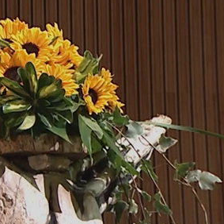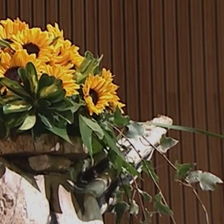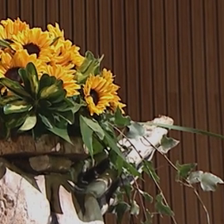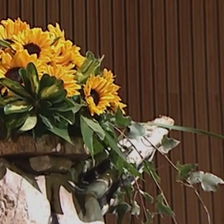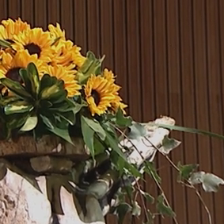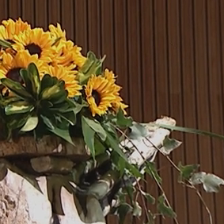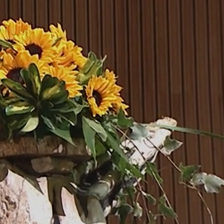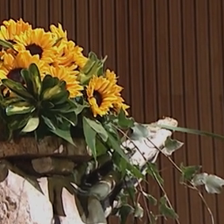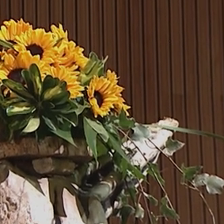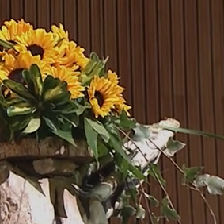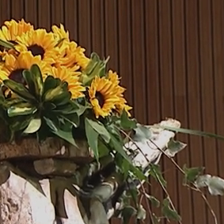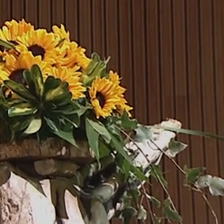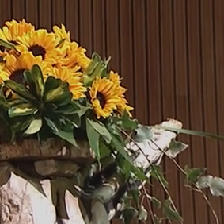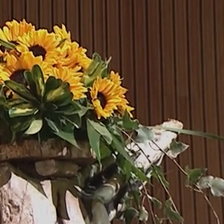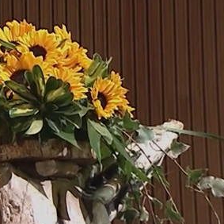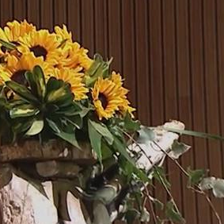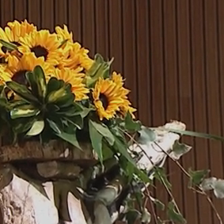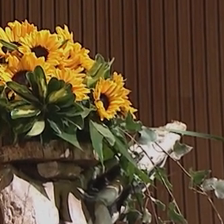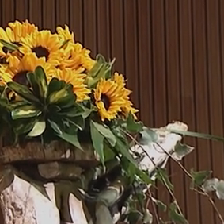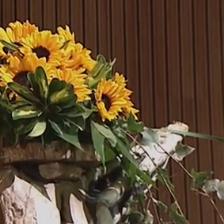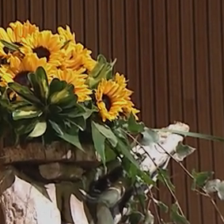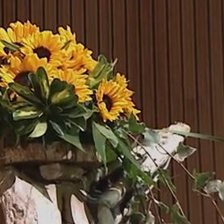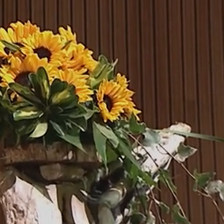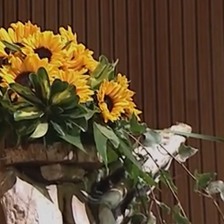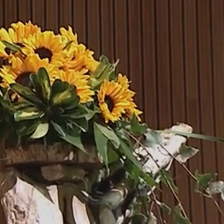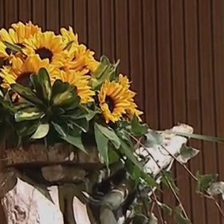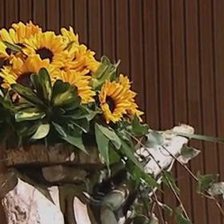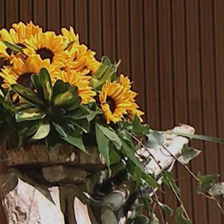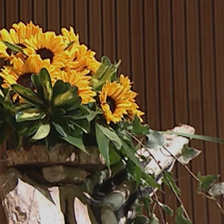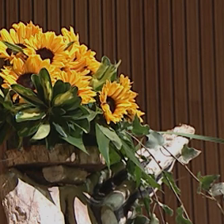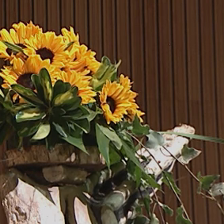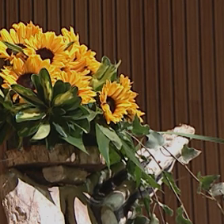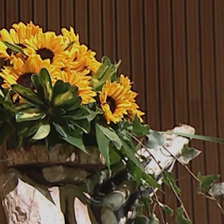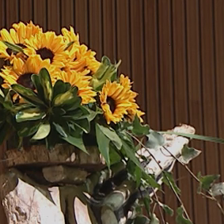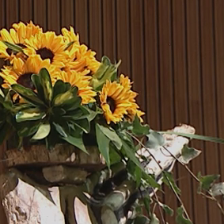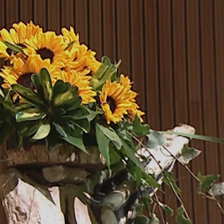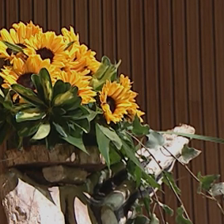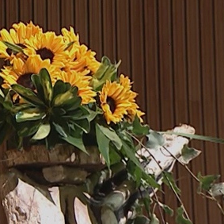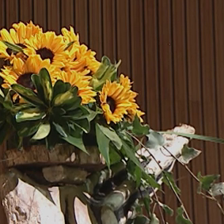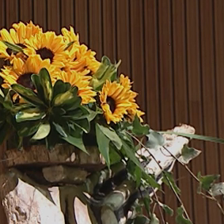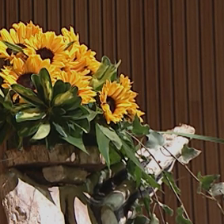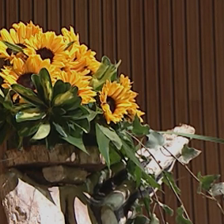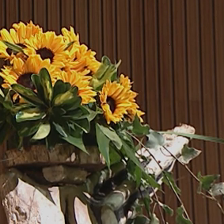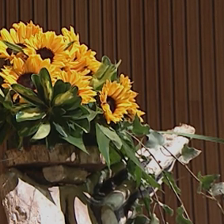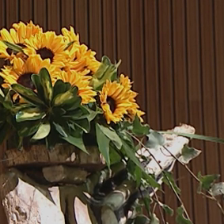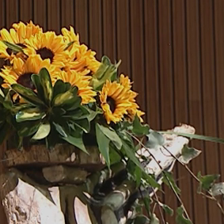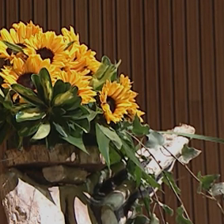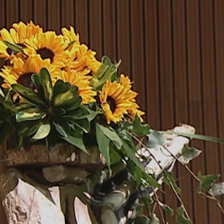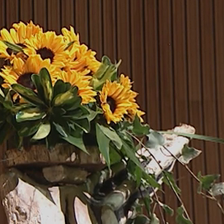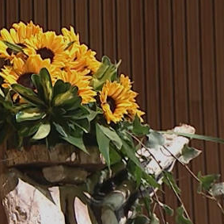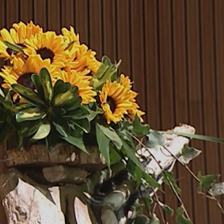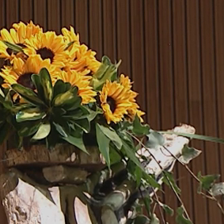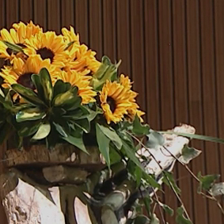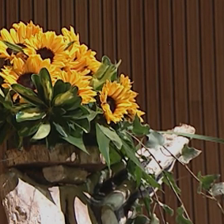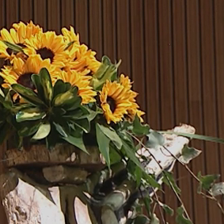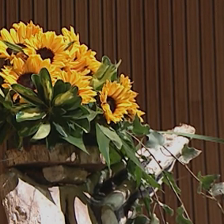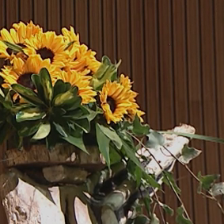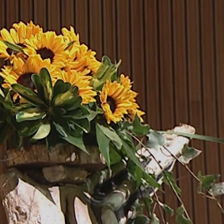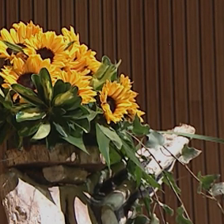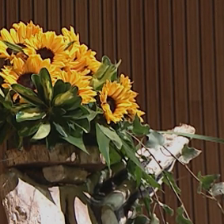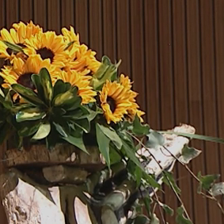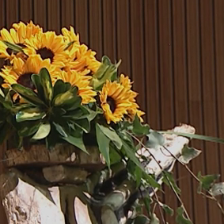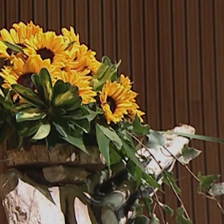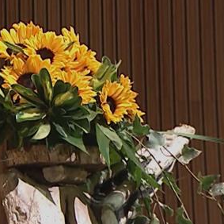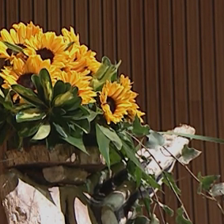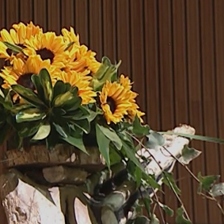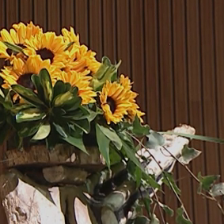Pueden tomar asiento. El señor director del Consejo Universitario, el doctor Jaime Caravaca Morera,